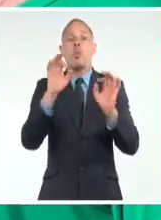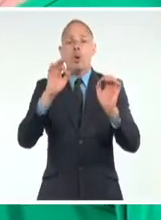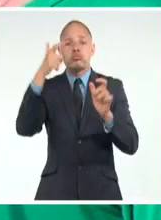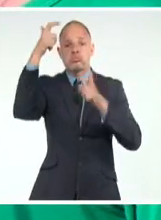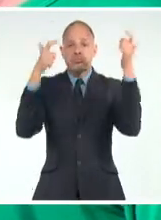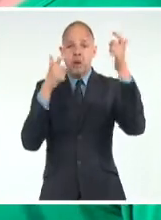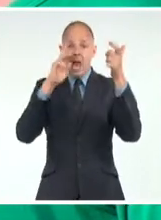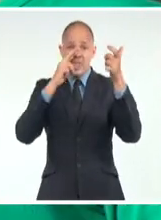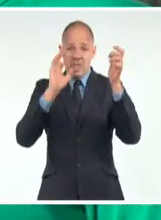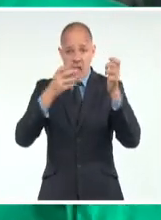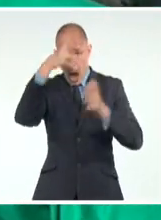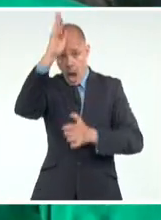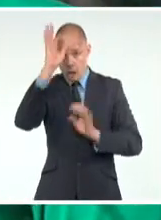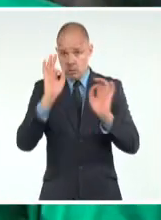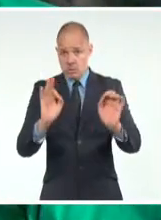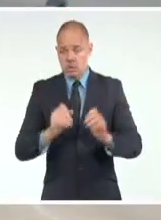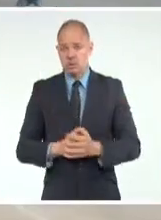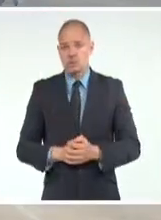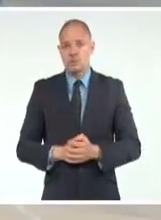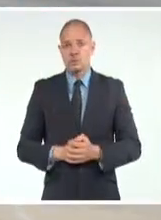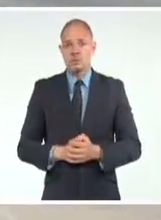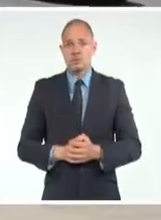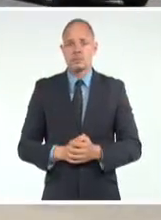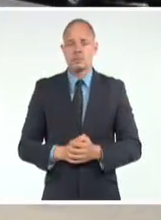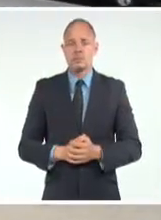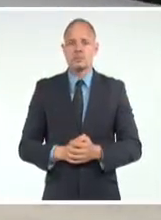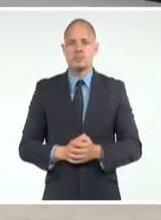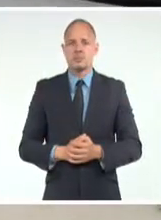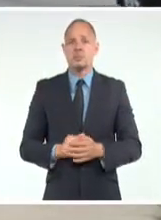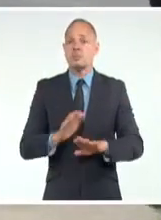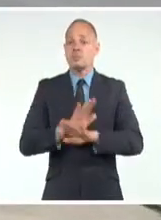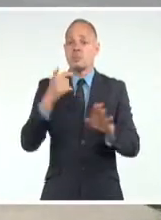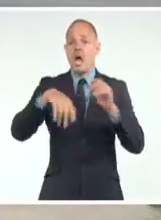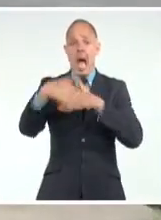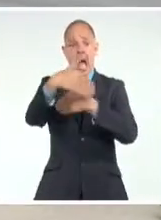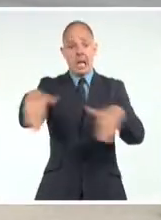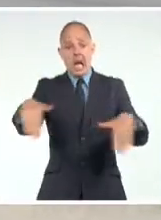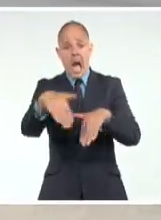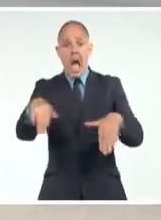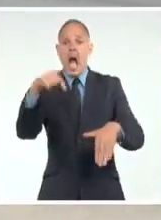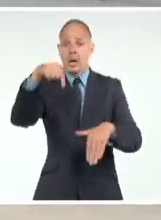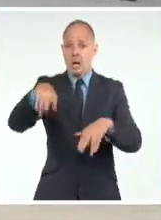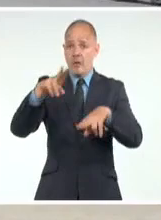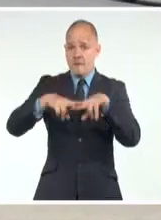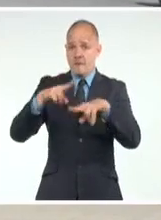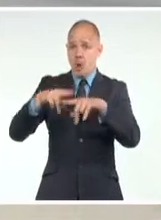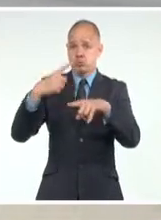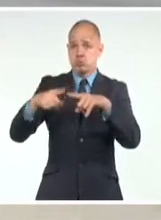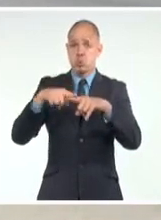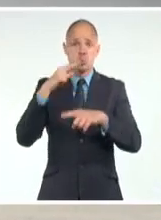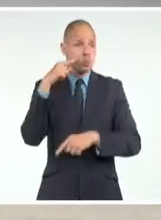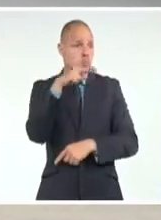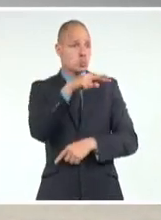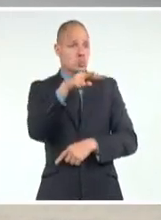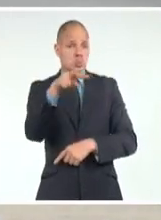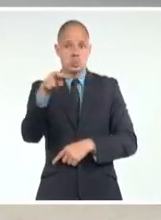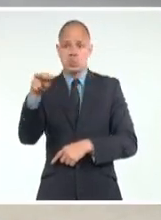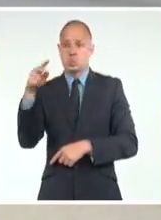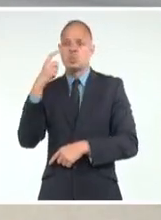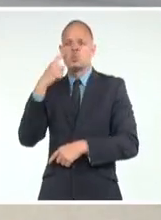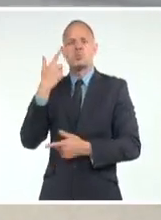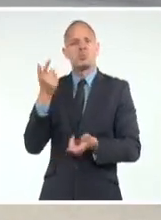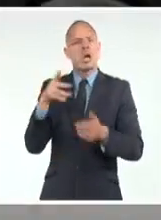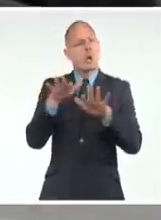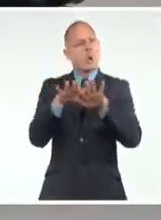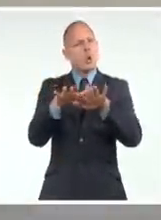general puede recibir el Ministerio del Interior. En las calles y parques de la ciudad, como una de las tareas cotidianas,